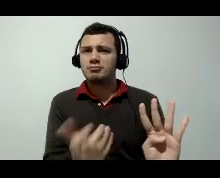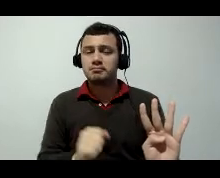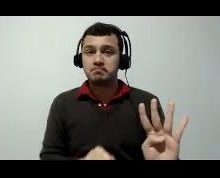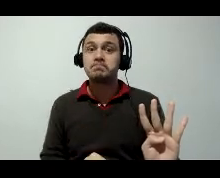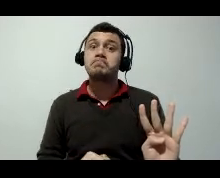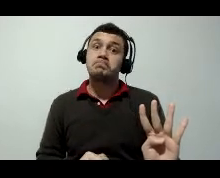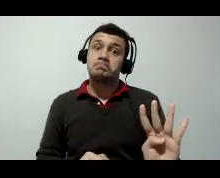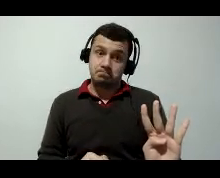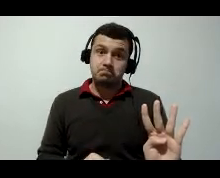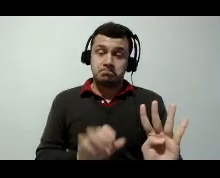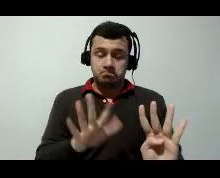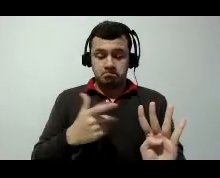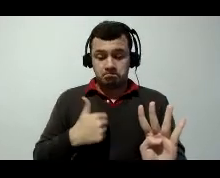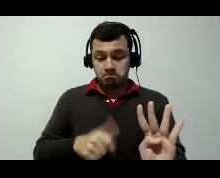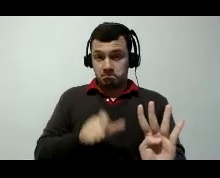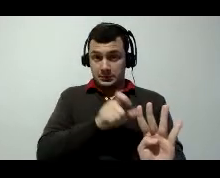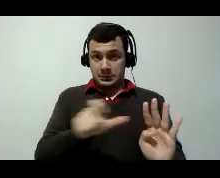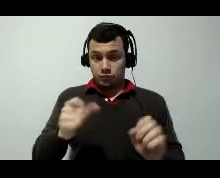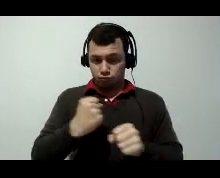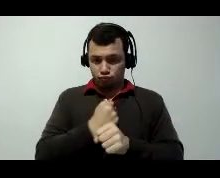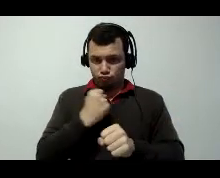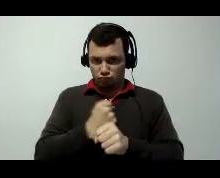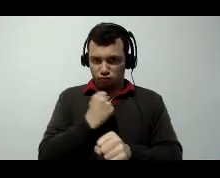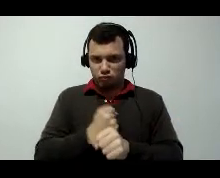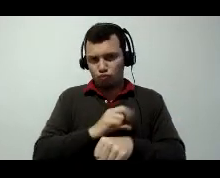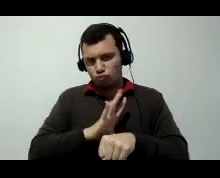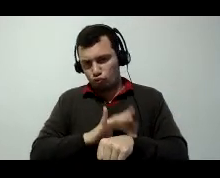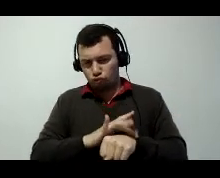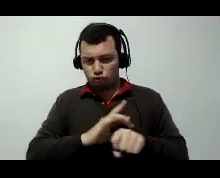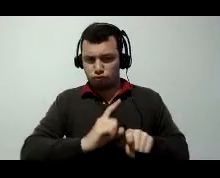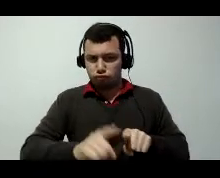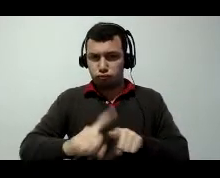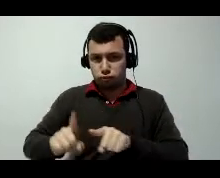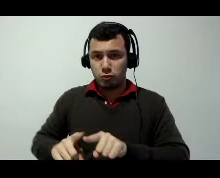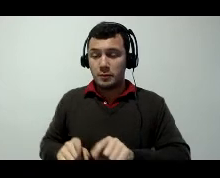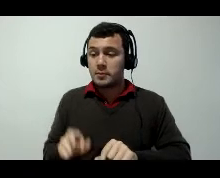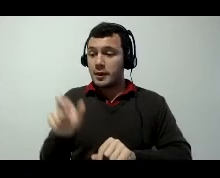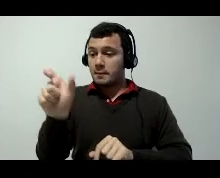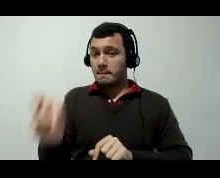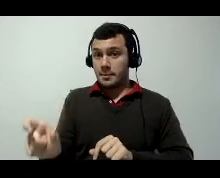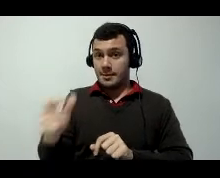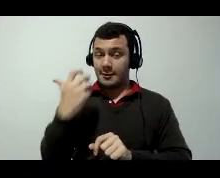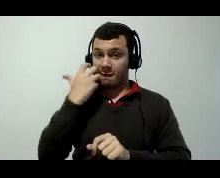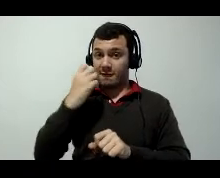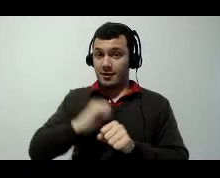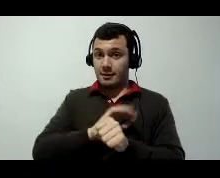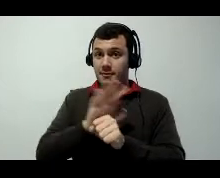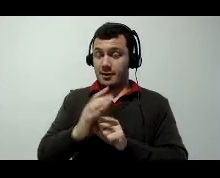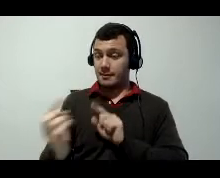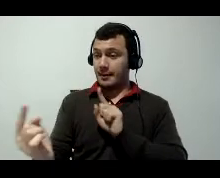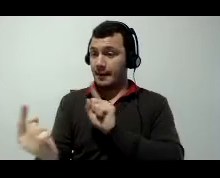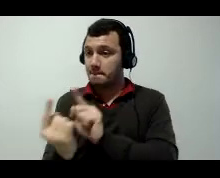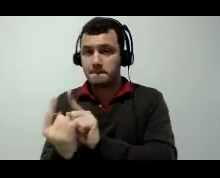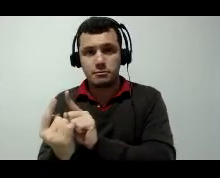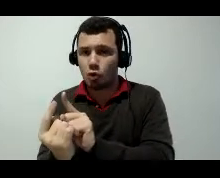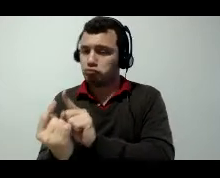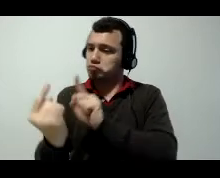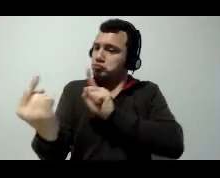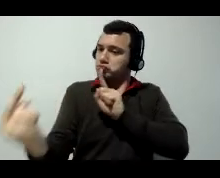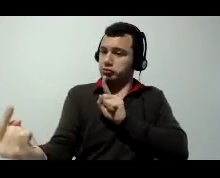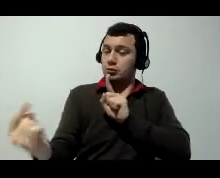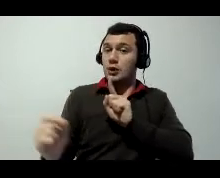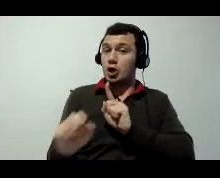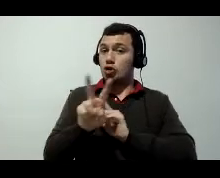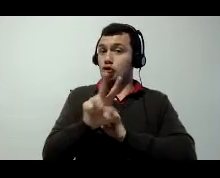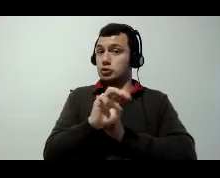contacto con los pacientes, a menos de 2 metros no se requiere ningún elemento de protección personal. Es importante que tengamos en